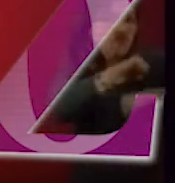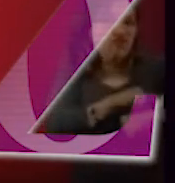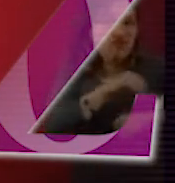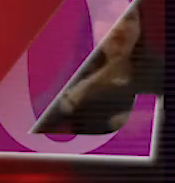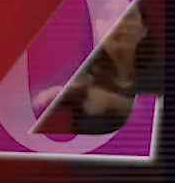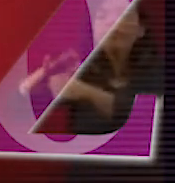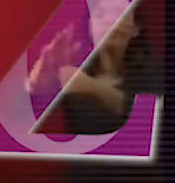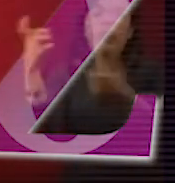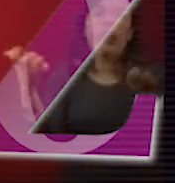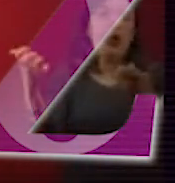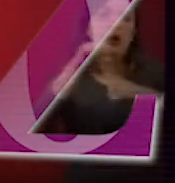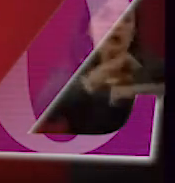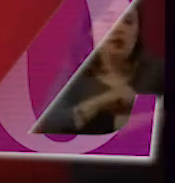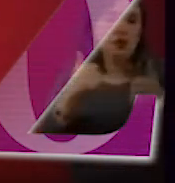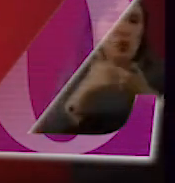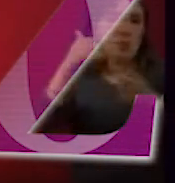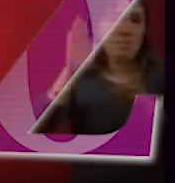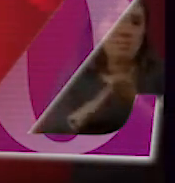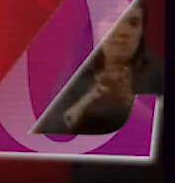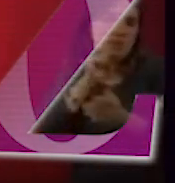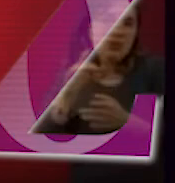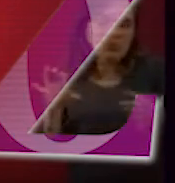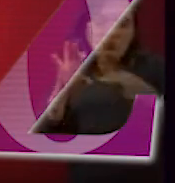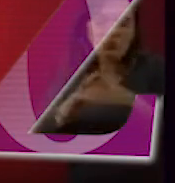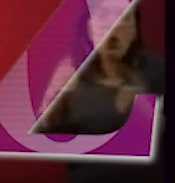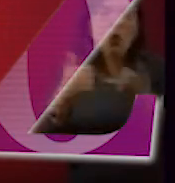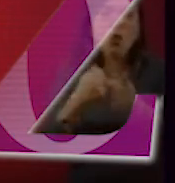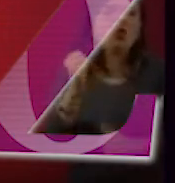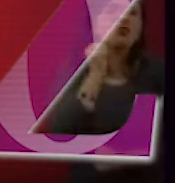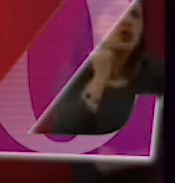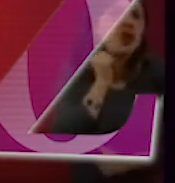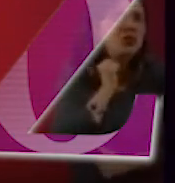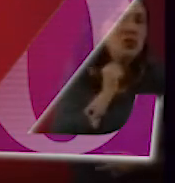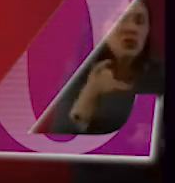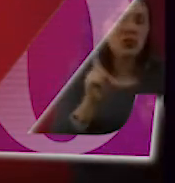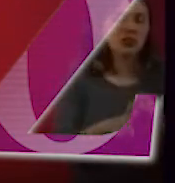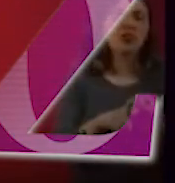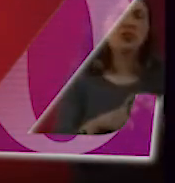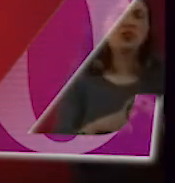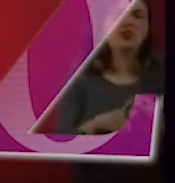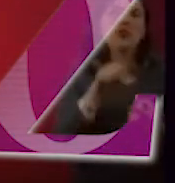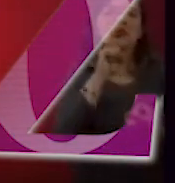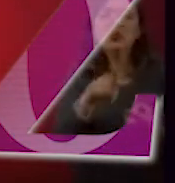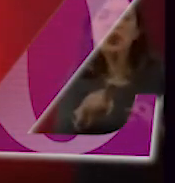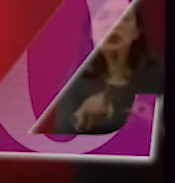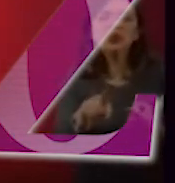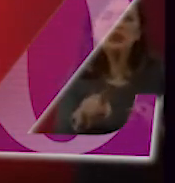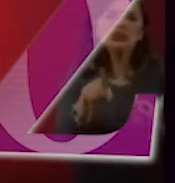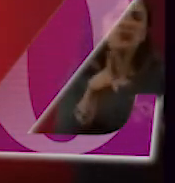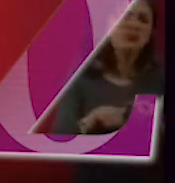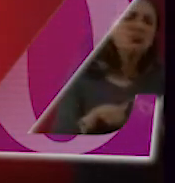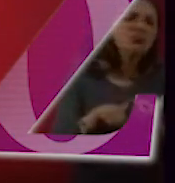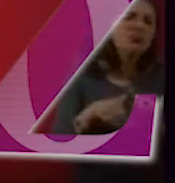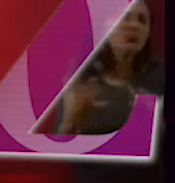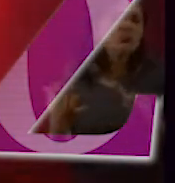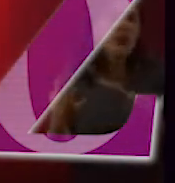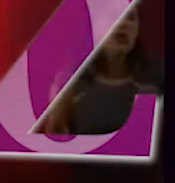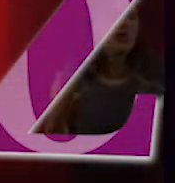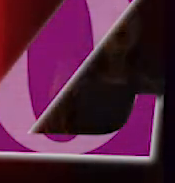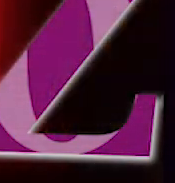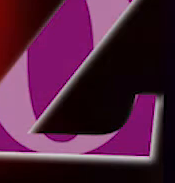hoy, ya son 70 mil familias las que están de luto cuando él decía que serían 8